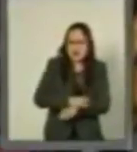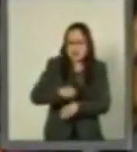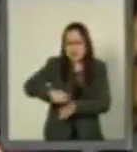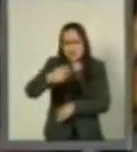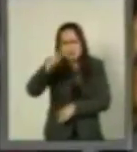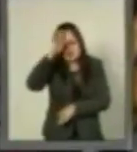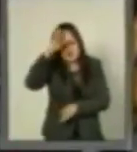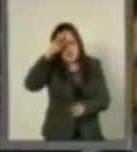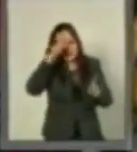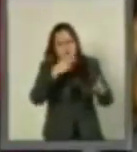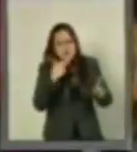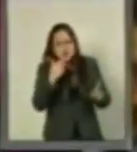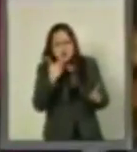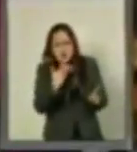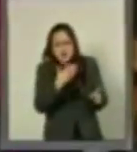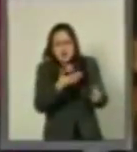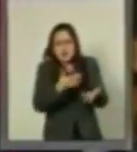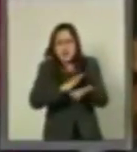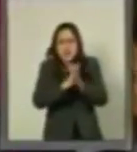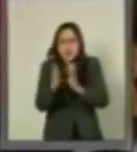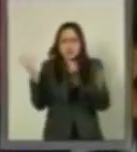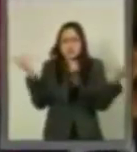que iba a funcionar de otra manera.